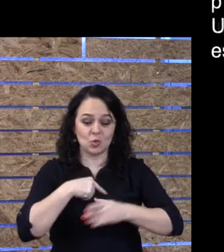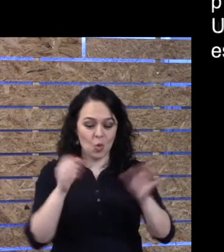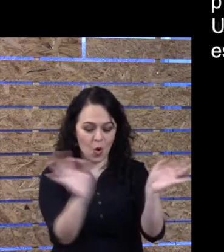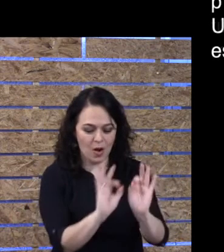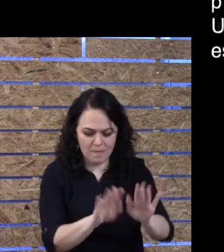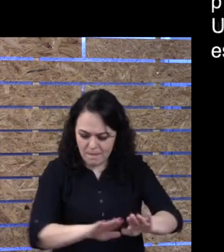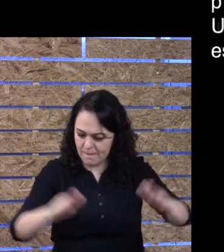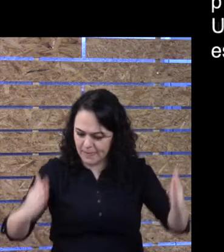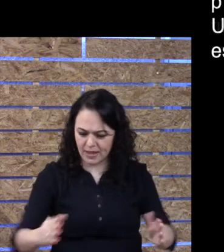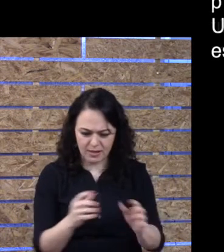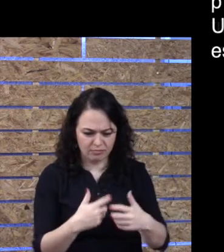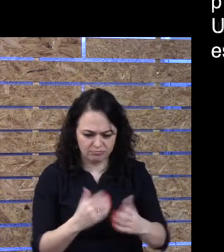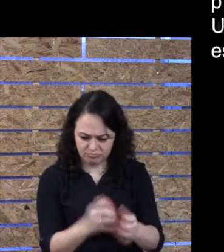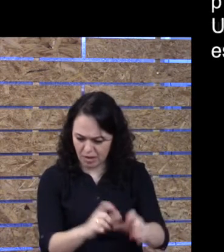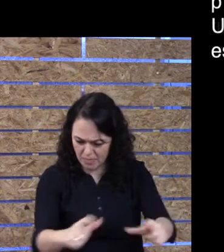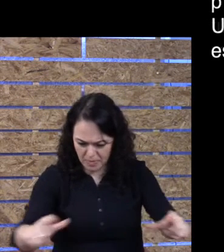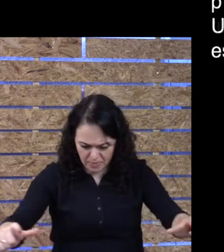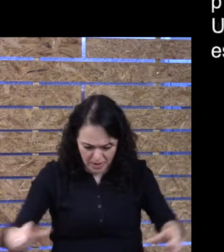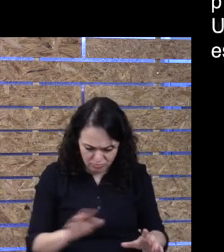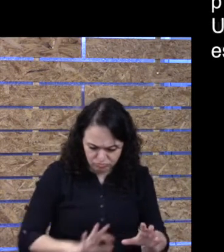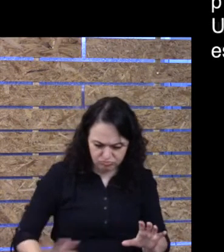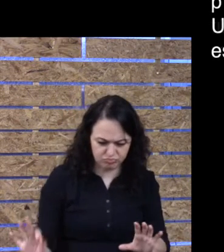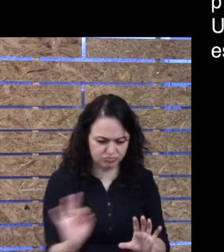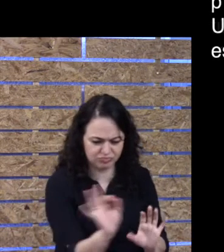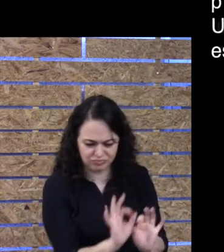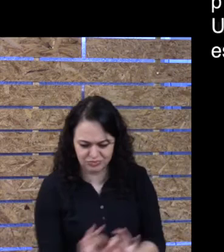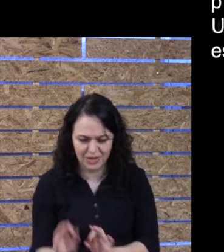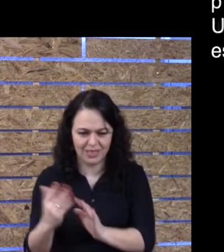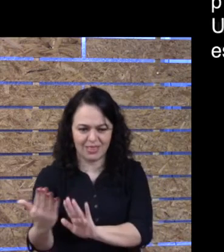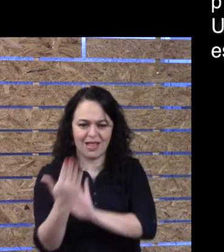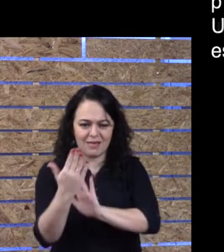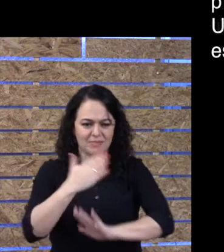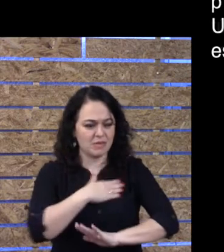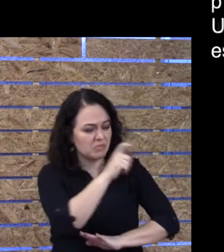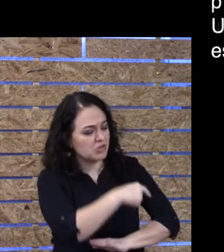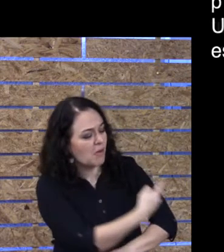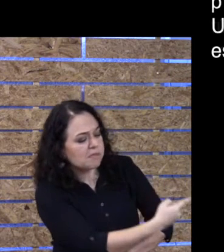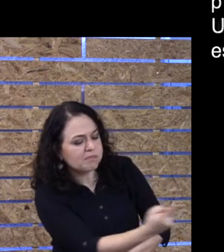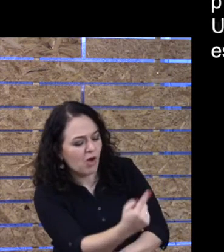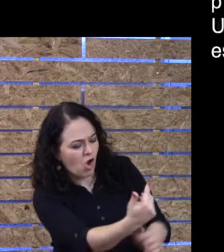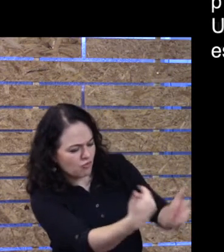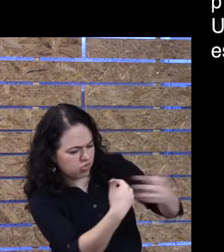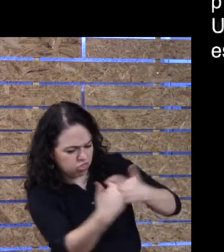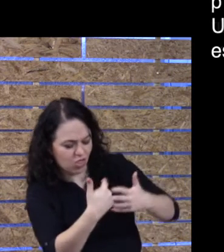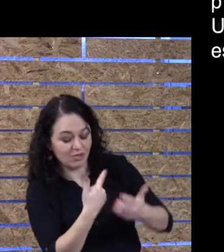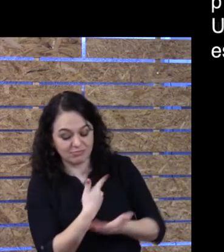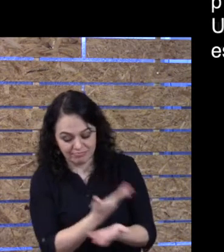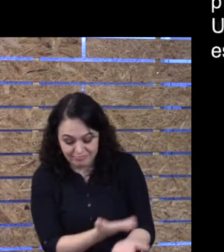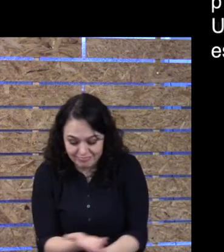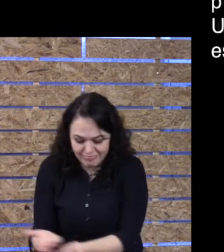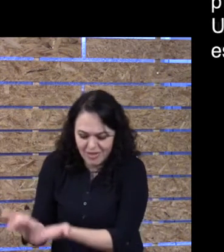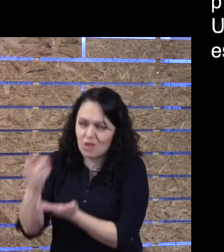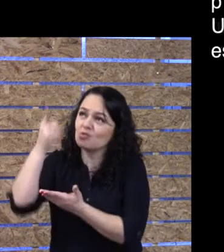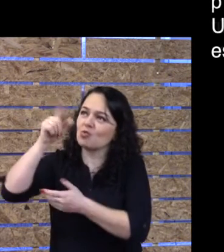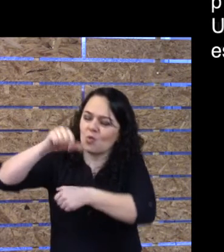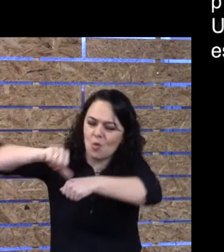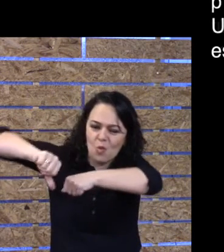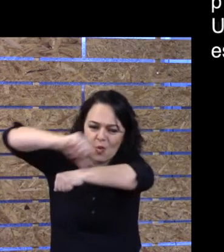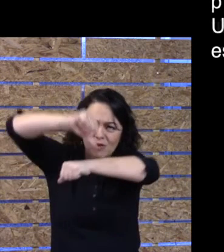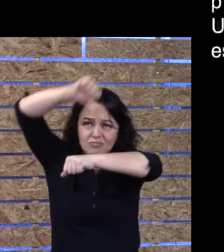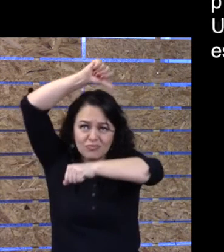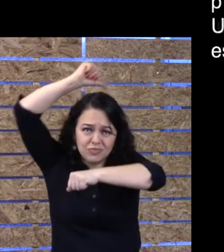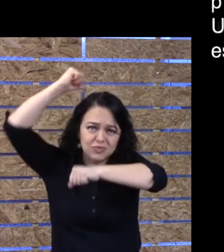mesa delante de mí en presencia de mis angustiadores. Unges mi cabeza con aceite,